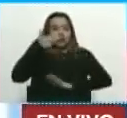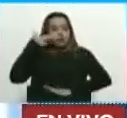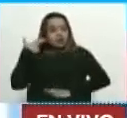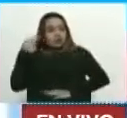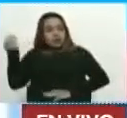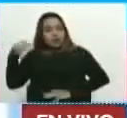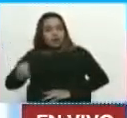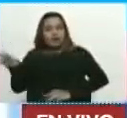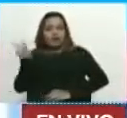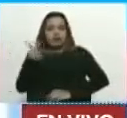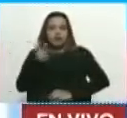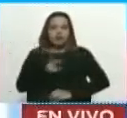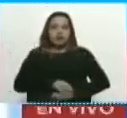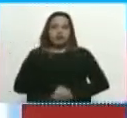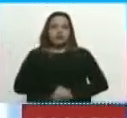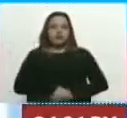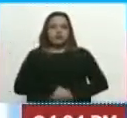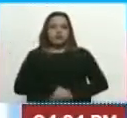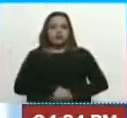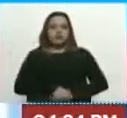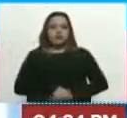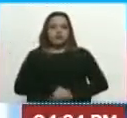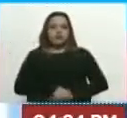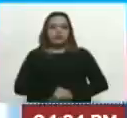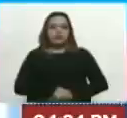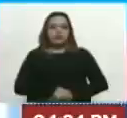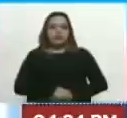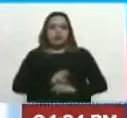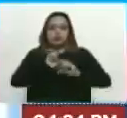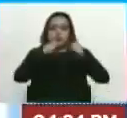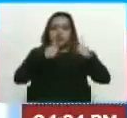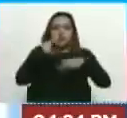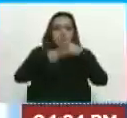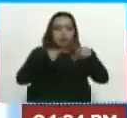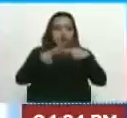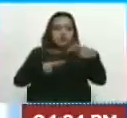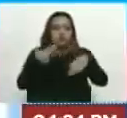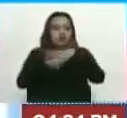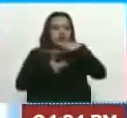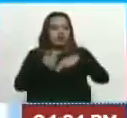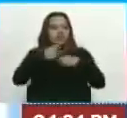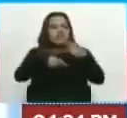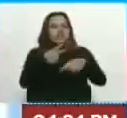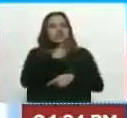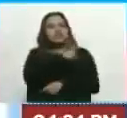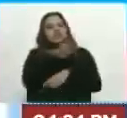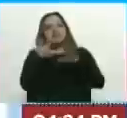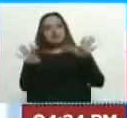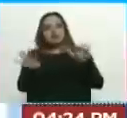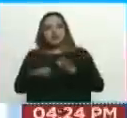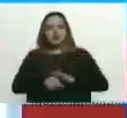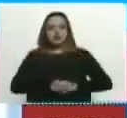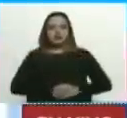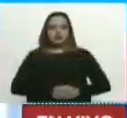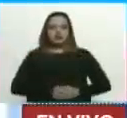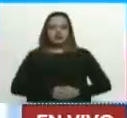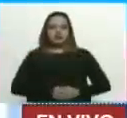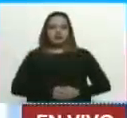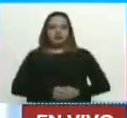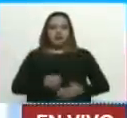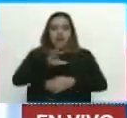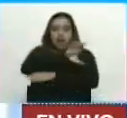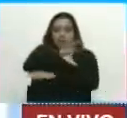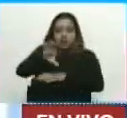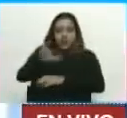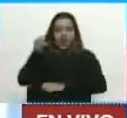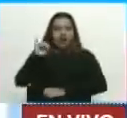Venezuela, desde, por supuesto, los procesos revolucionarios del siglo XIX. El Caribe juega